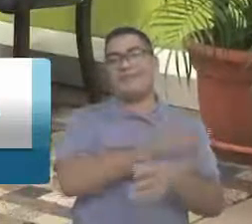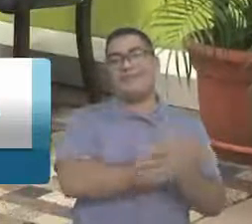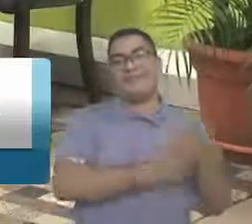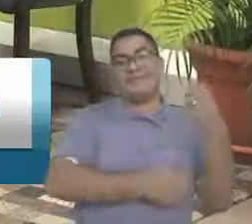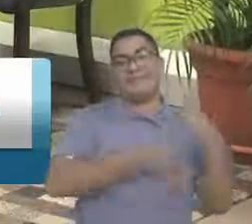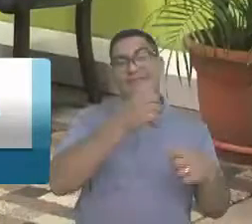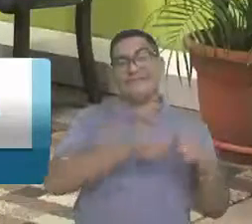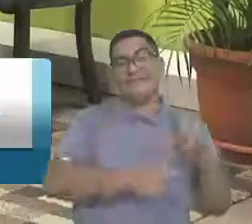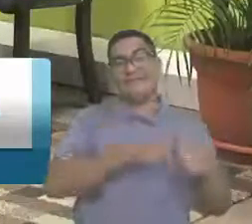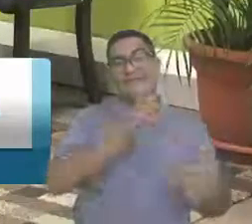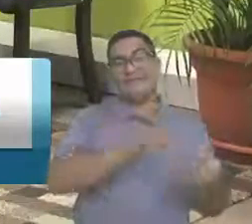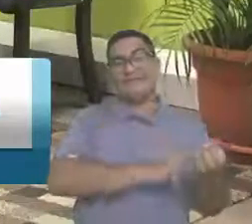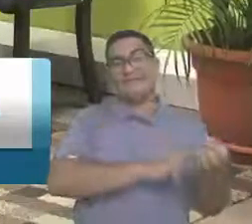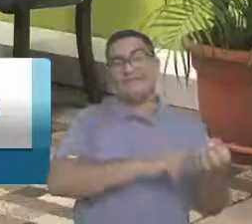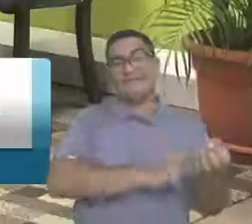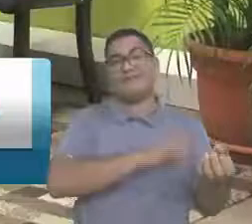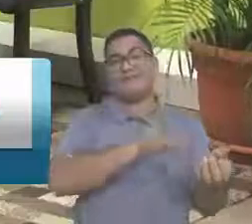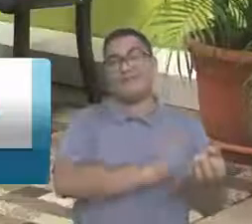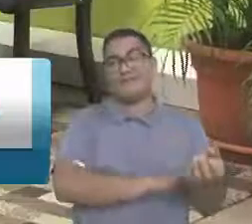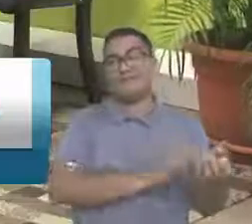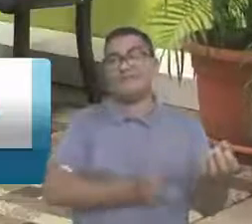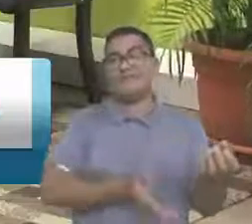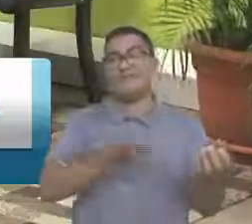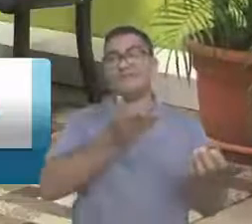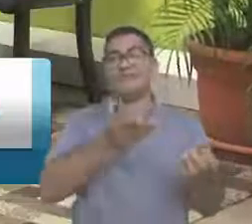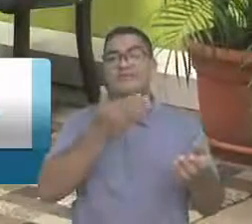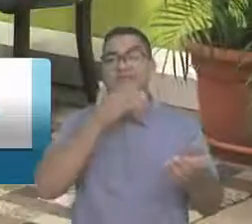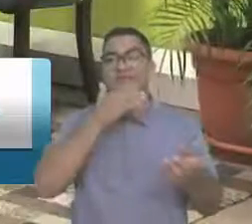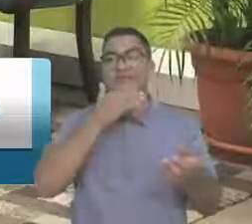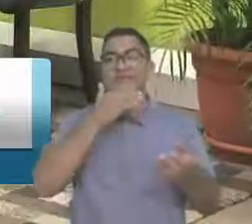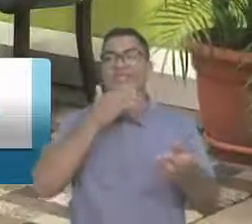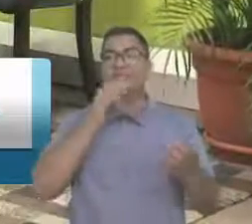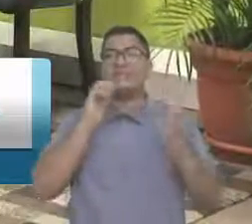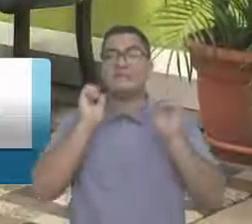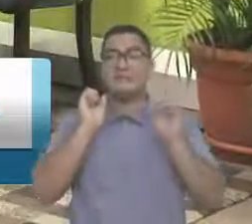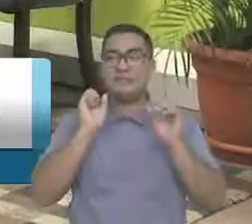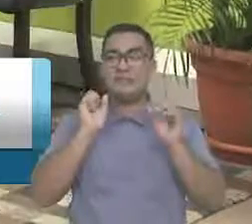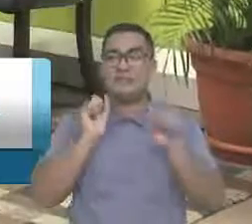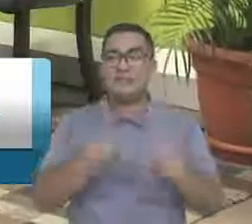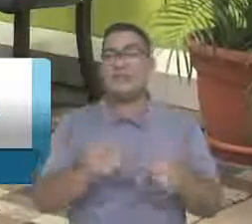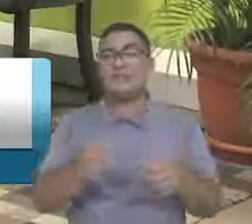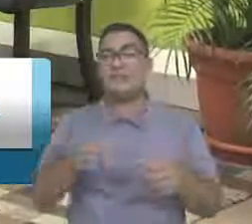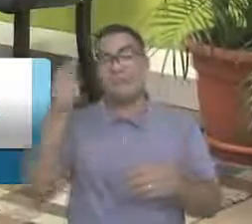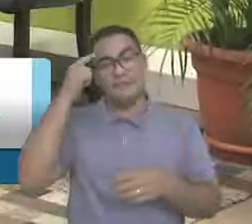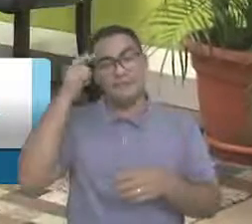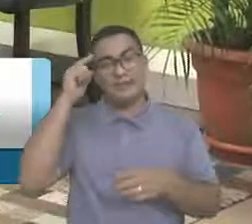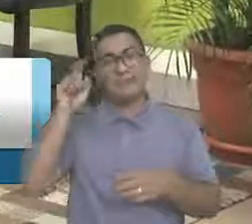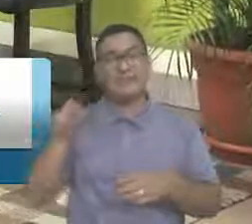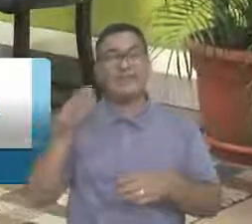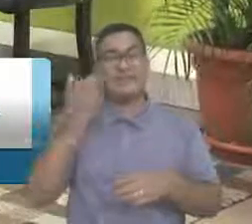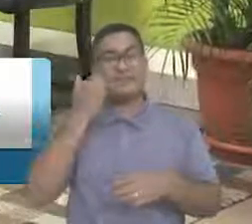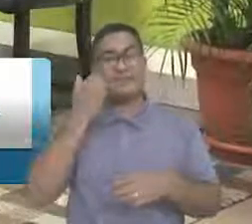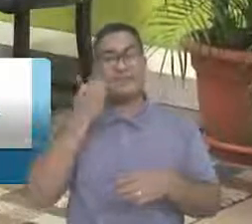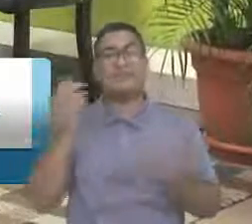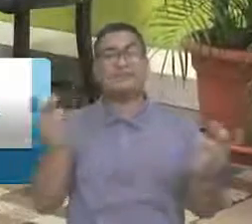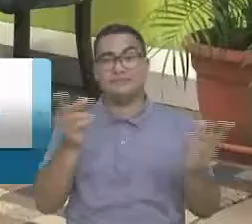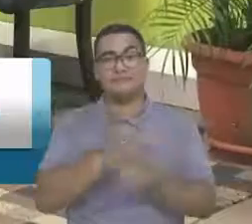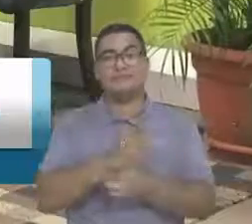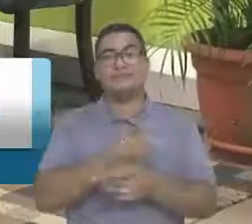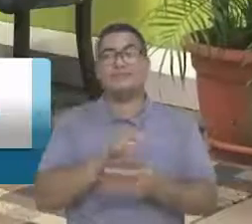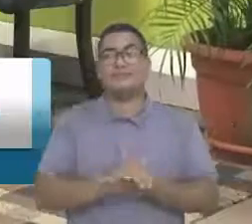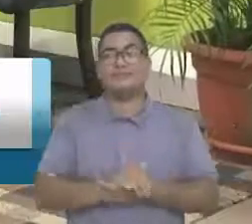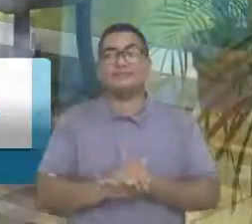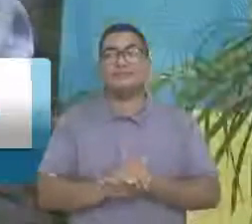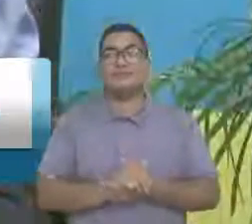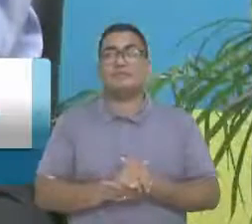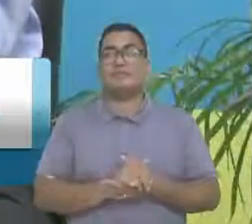dicho, y la presencia de anemia, inflamación, yo ya voy pensando que este paciente tiene una enfermedad renal crónica y